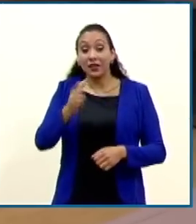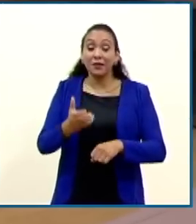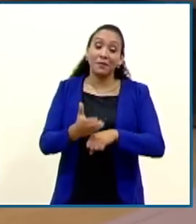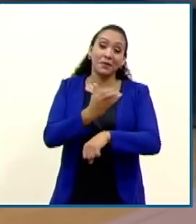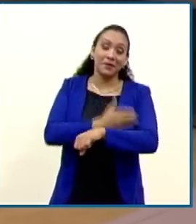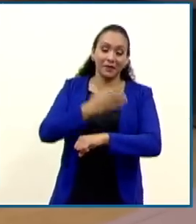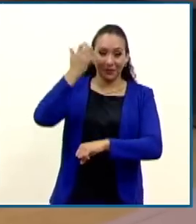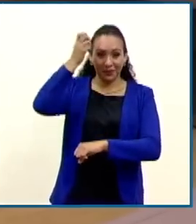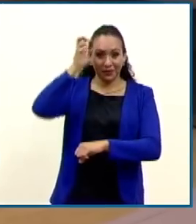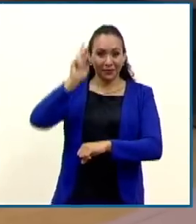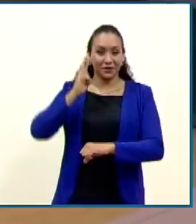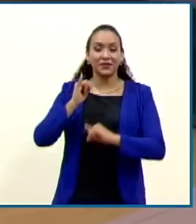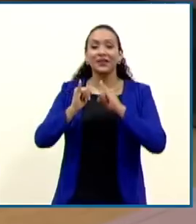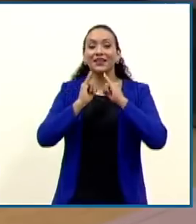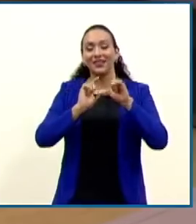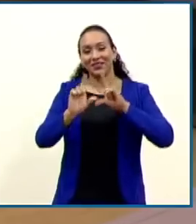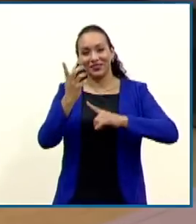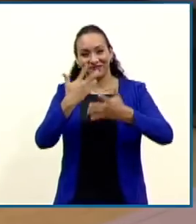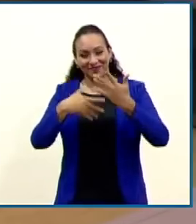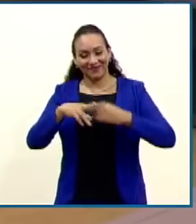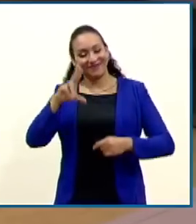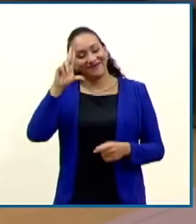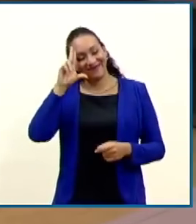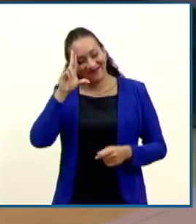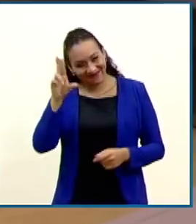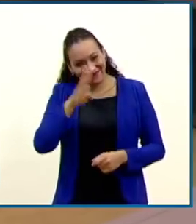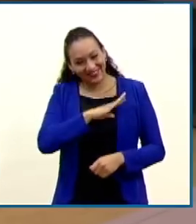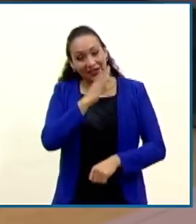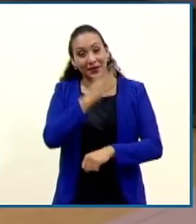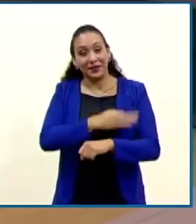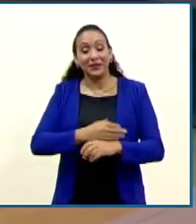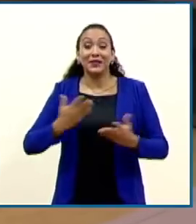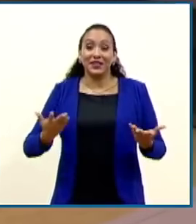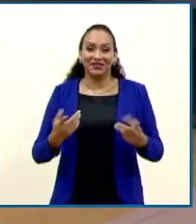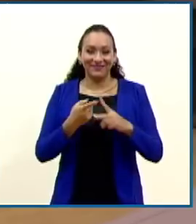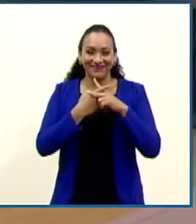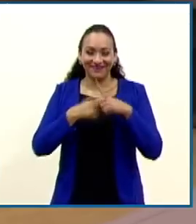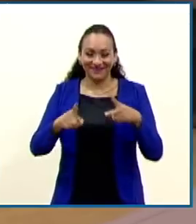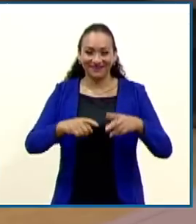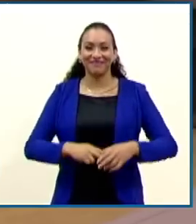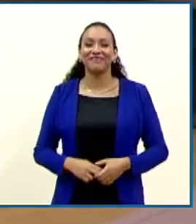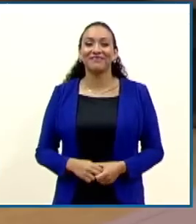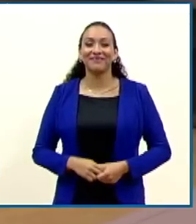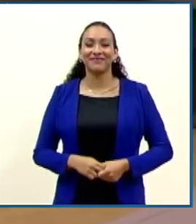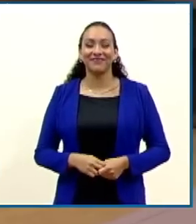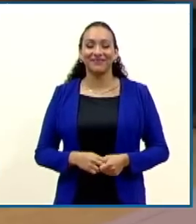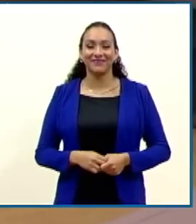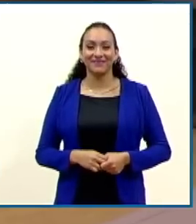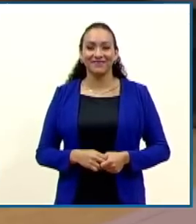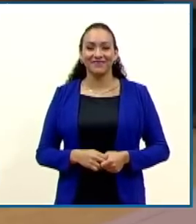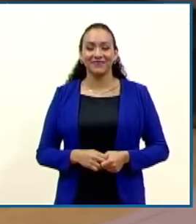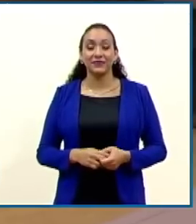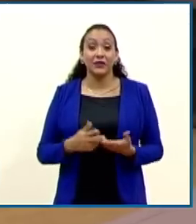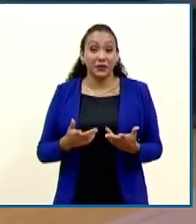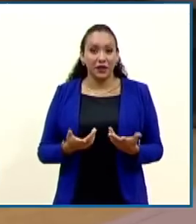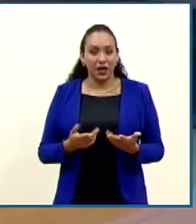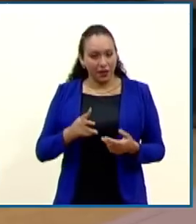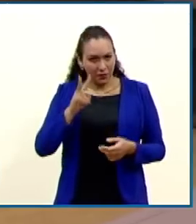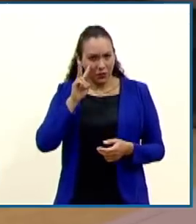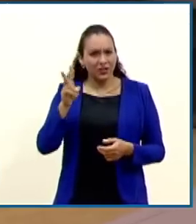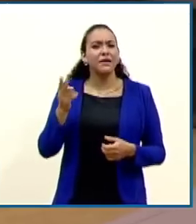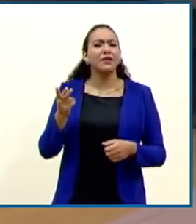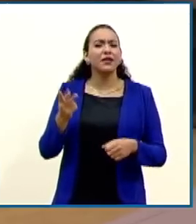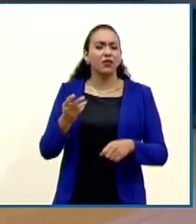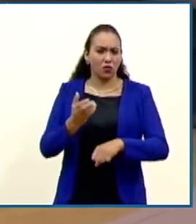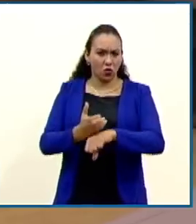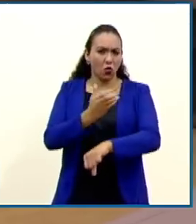en la interpretación en lengua de señas mexicana. Vámonos con todas las noticias. Y abrimos precisamente con el reporte de mi